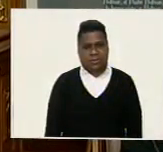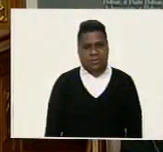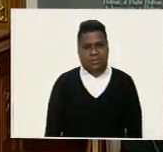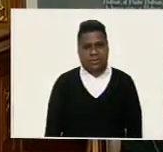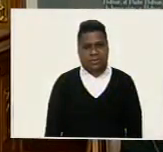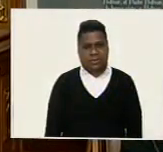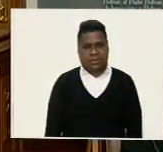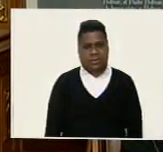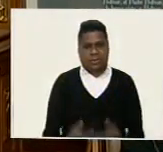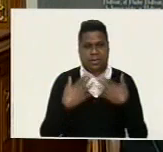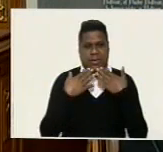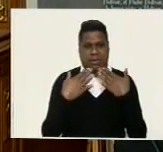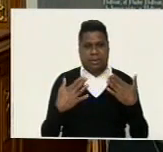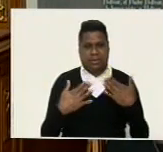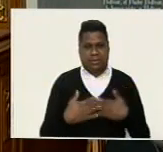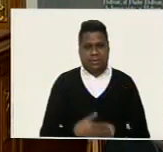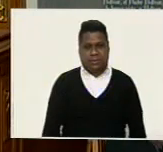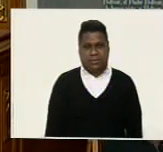Gracias, Arle.